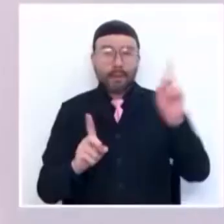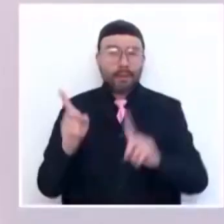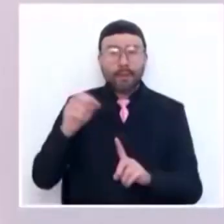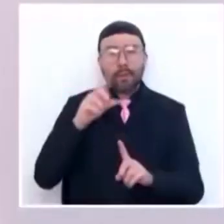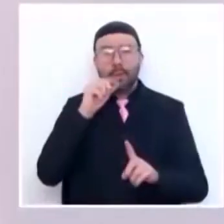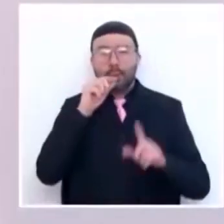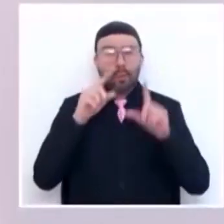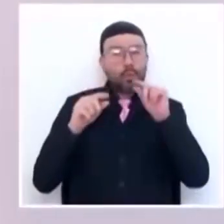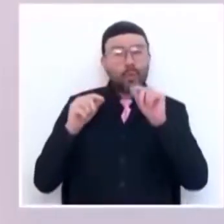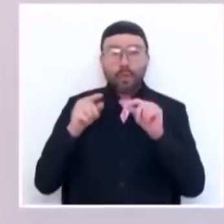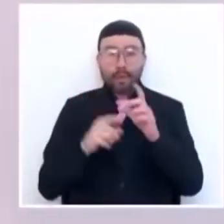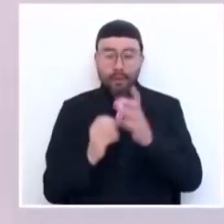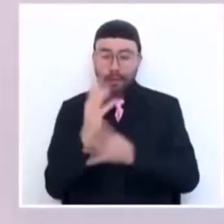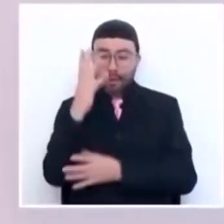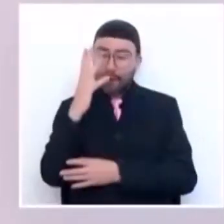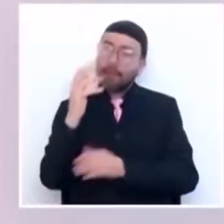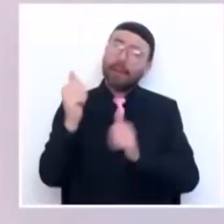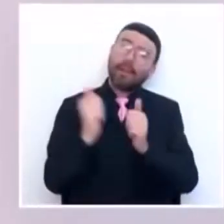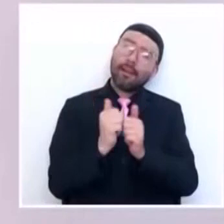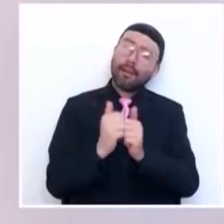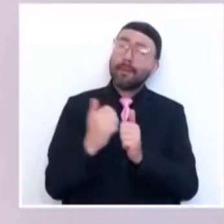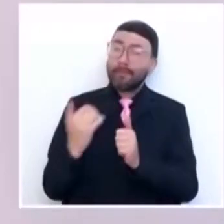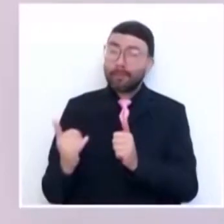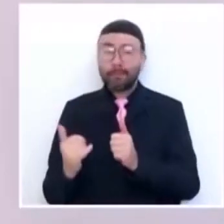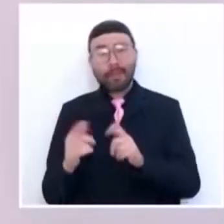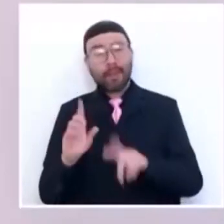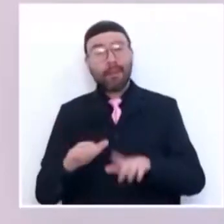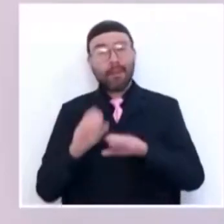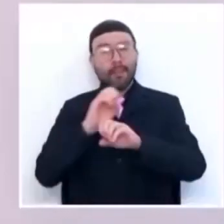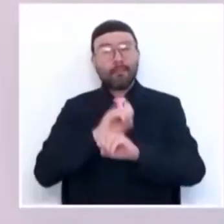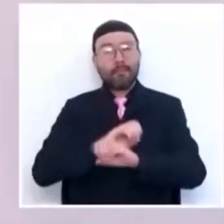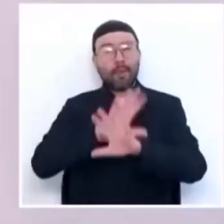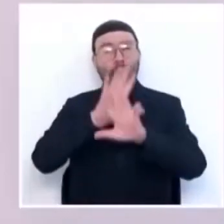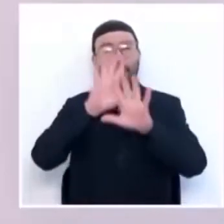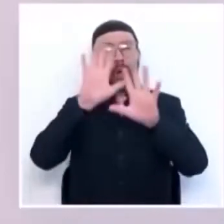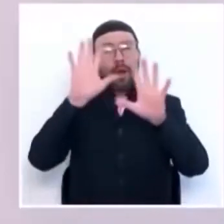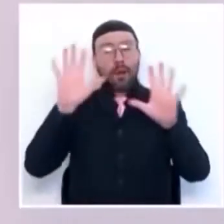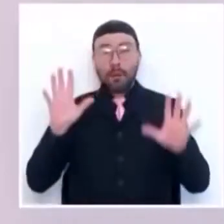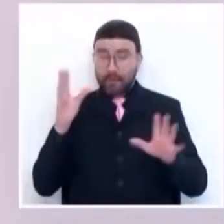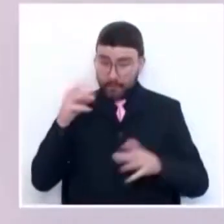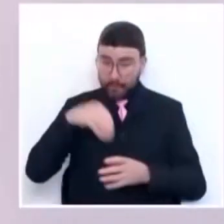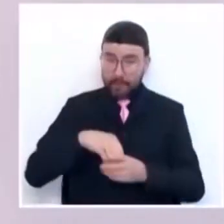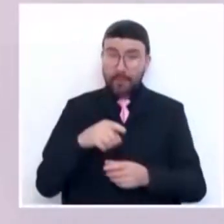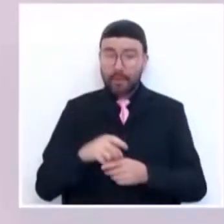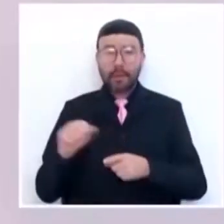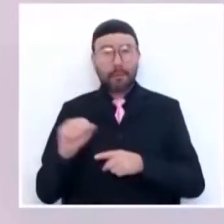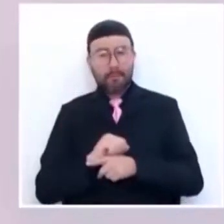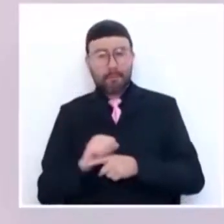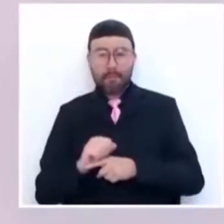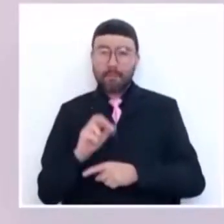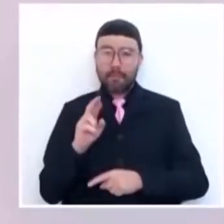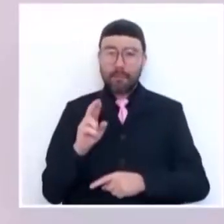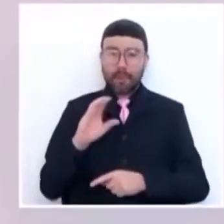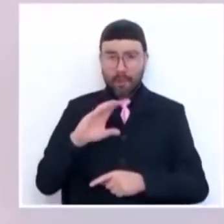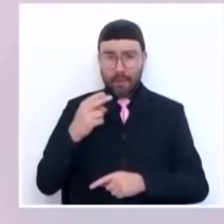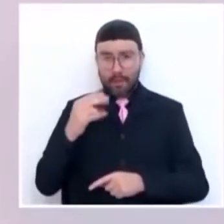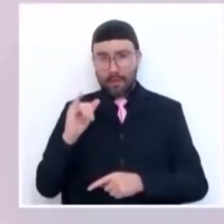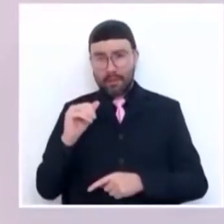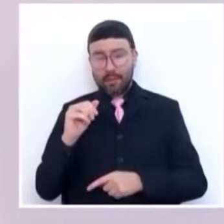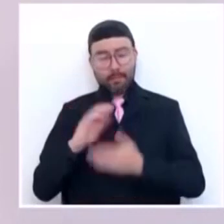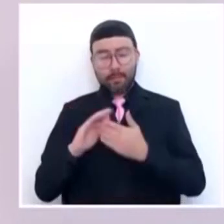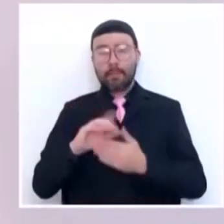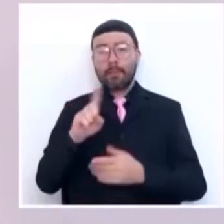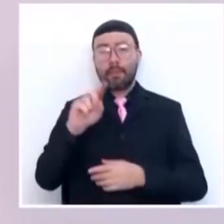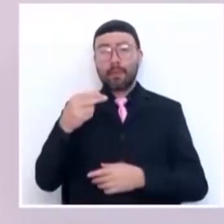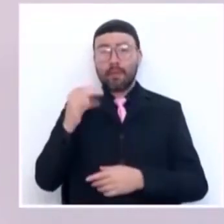que acompañan y nos han acompañado en esos amaneceres donde practicamos el chikún, donde hacemos